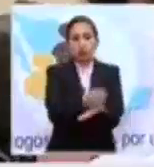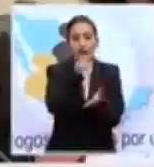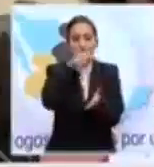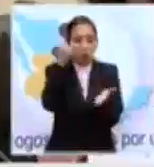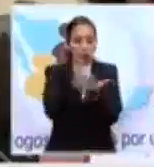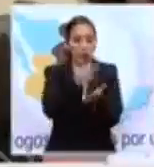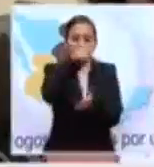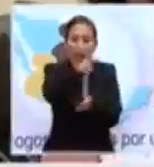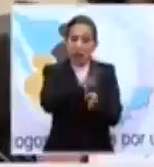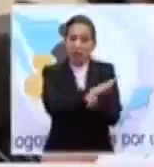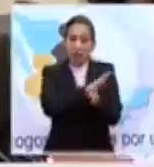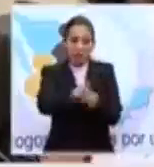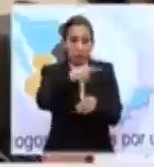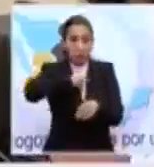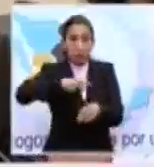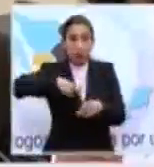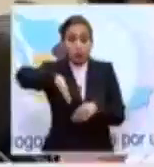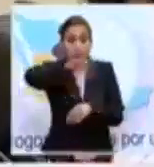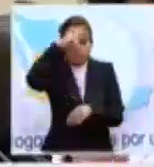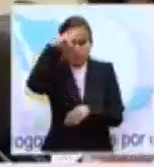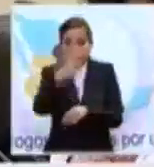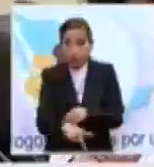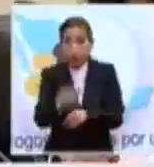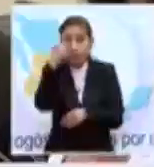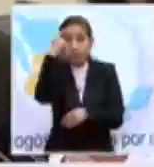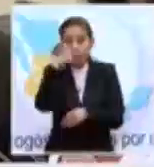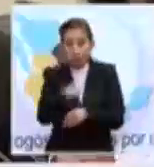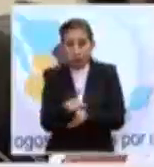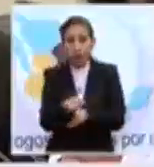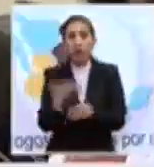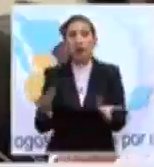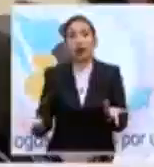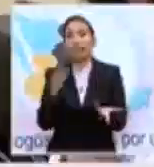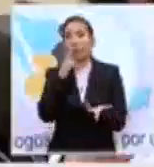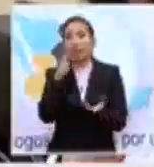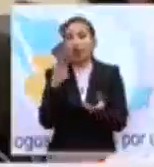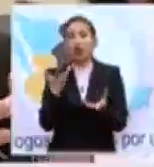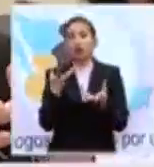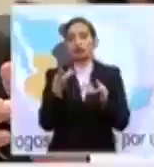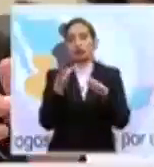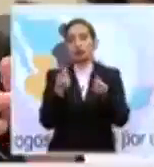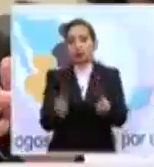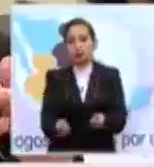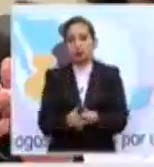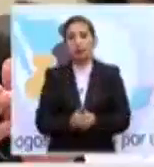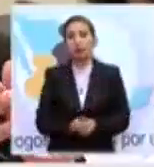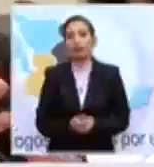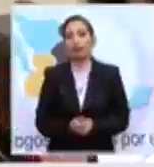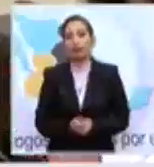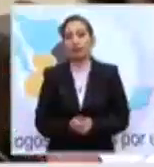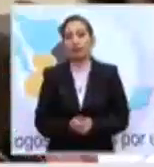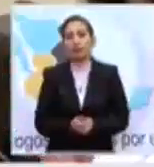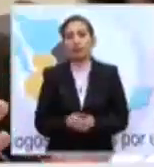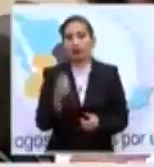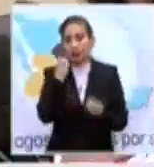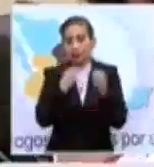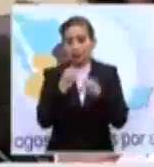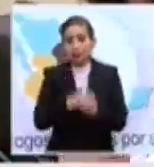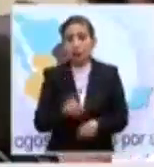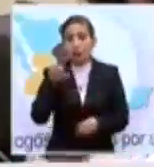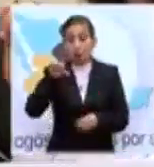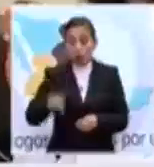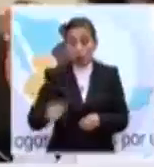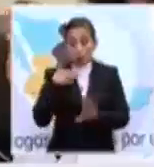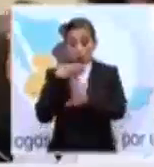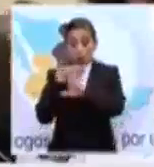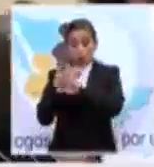etiquetado a beneficiar a la población mexicana para buscar, por supuesto, mayor calidad, autosuficiencia alimentaria y soberanía. Hoy la Cruzada